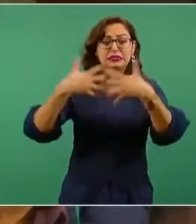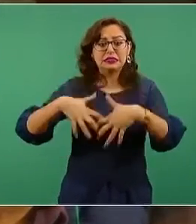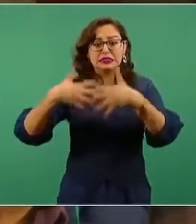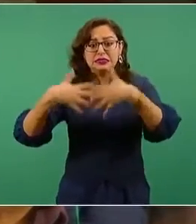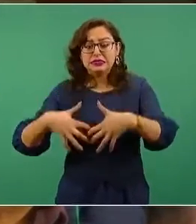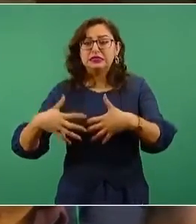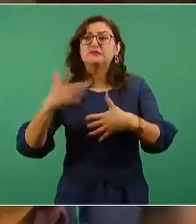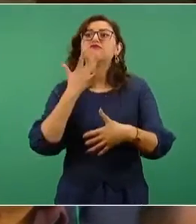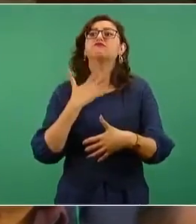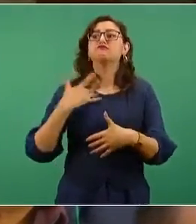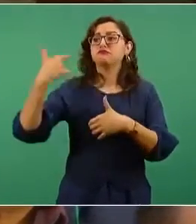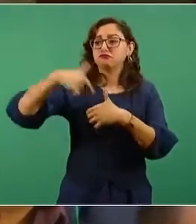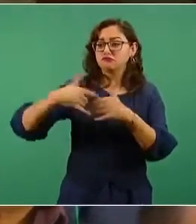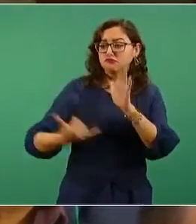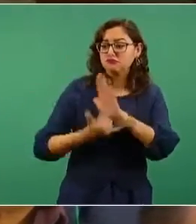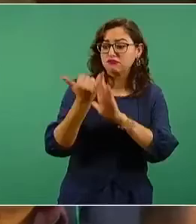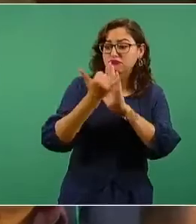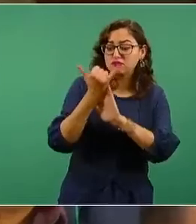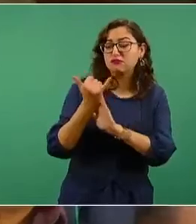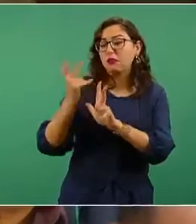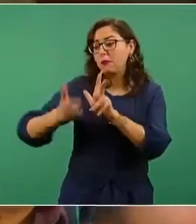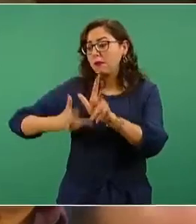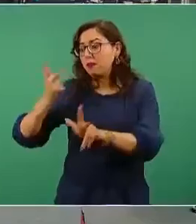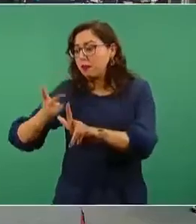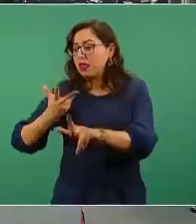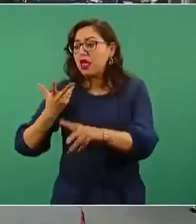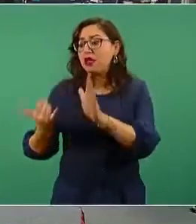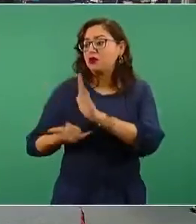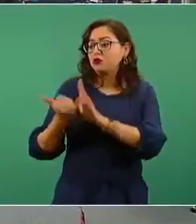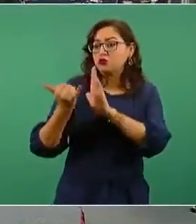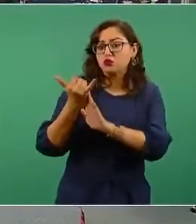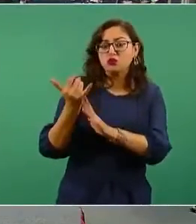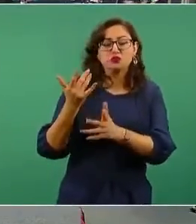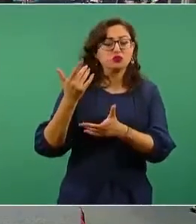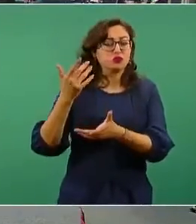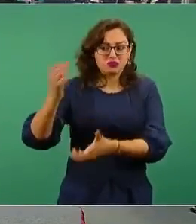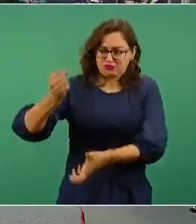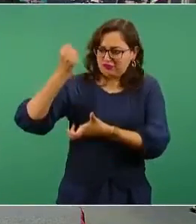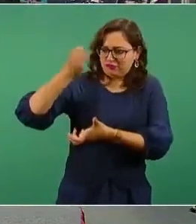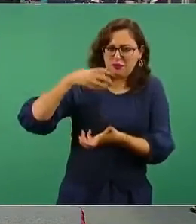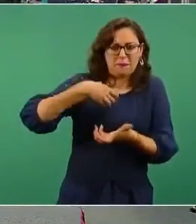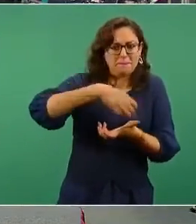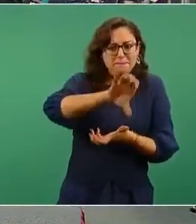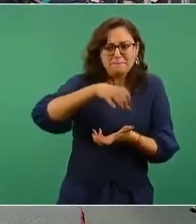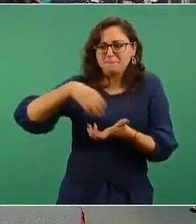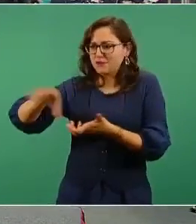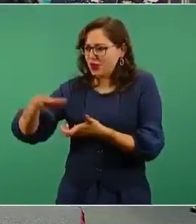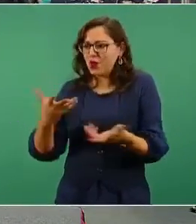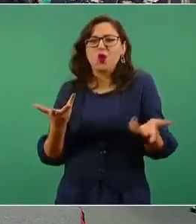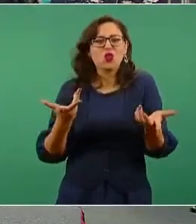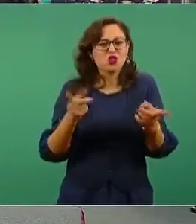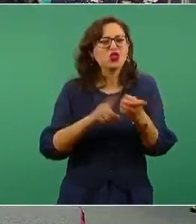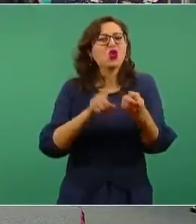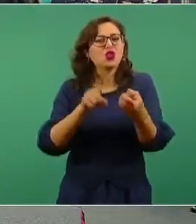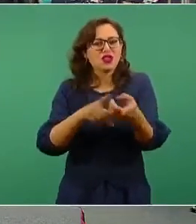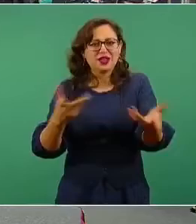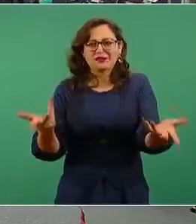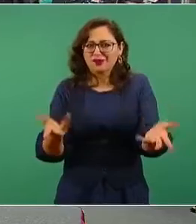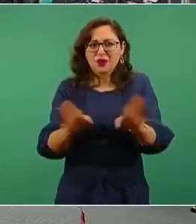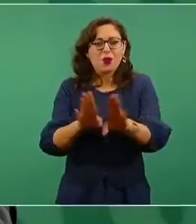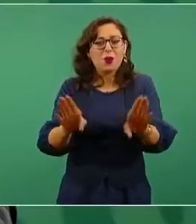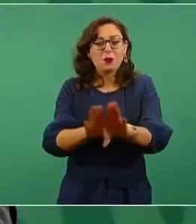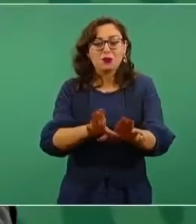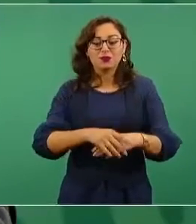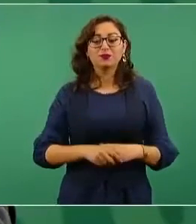refinería, fortalecer el Tren Maya, las obras. Esa sería mi pregunta. Bueno, hay que esperar